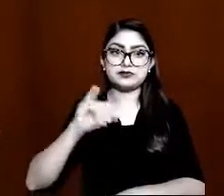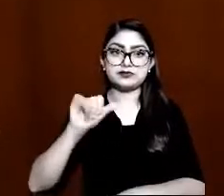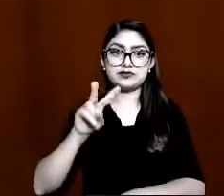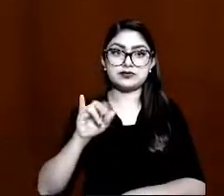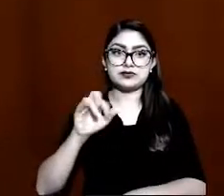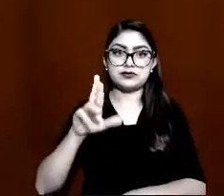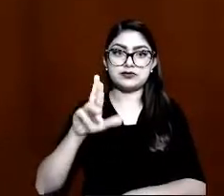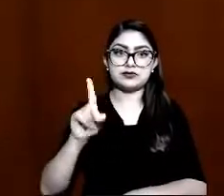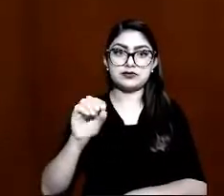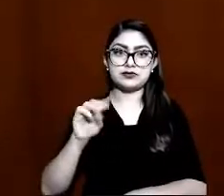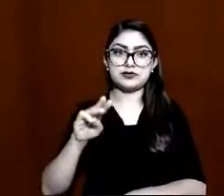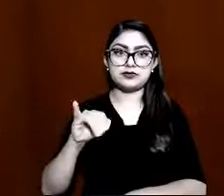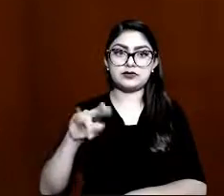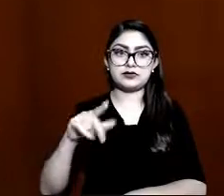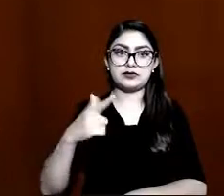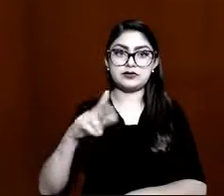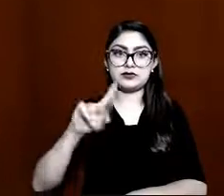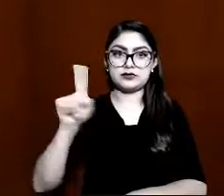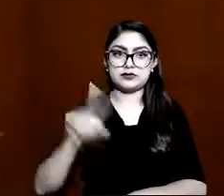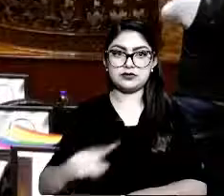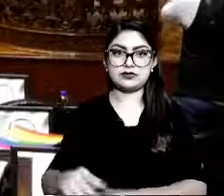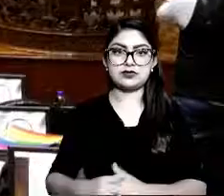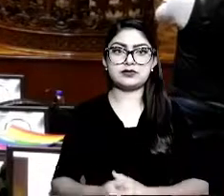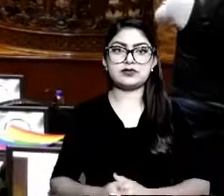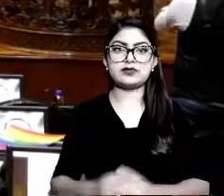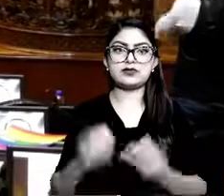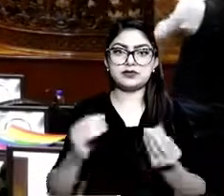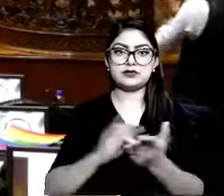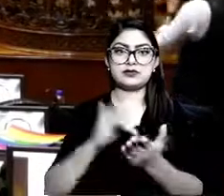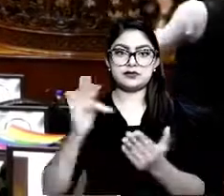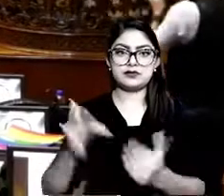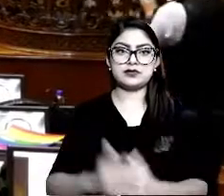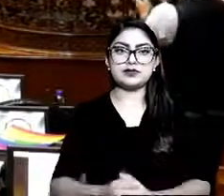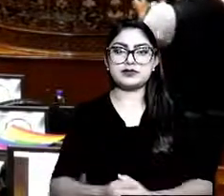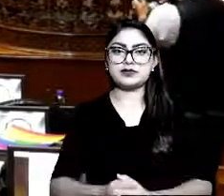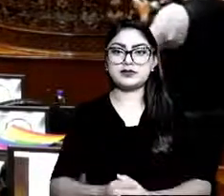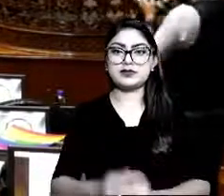Muchas gracias. Se registran las iniciativas.